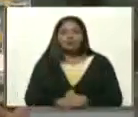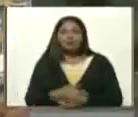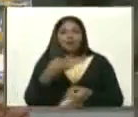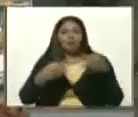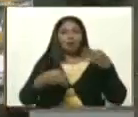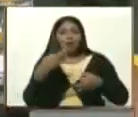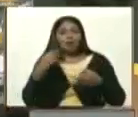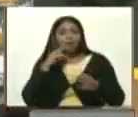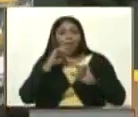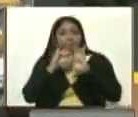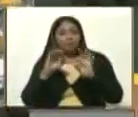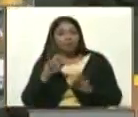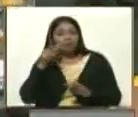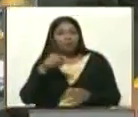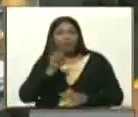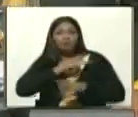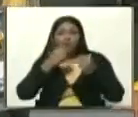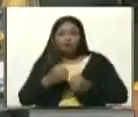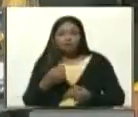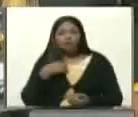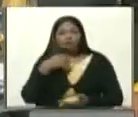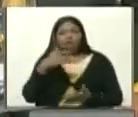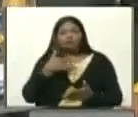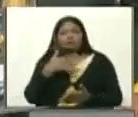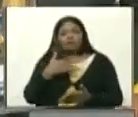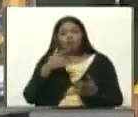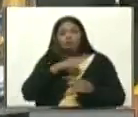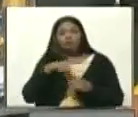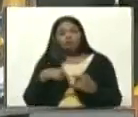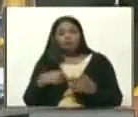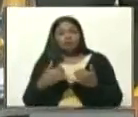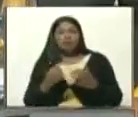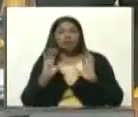abogada en este caso de Alex Saab tan duro que nos ha tocado a nuestro diplomático que continúa secuestrado a más de 2 años.